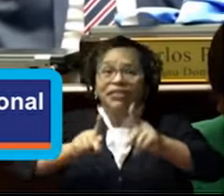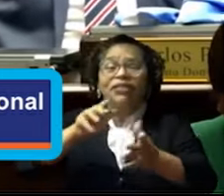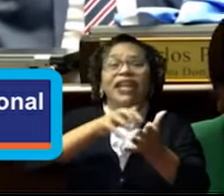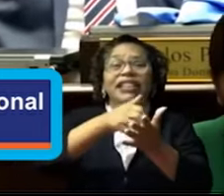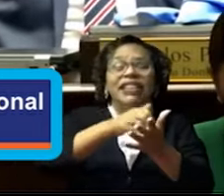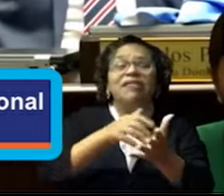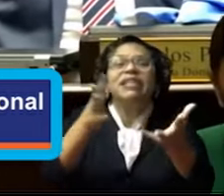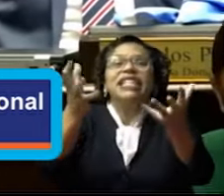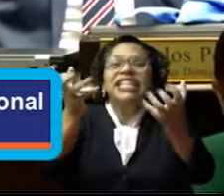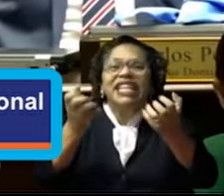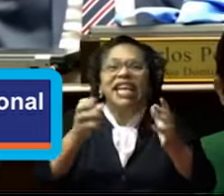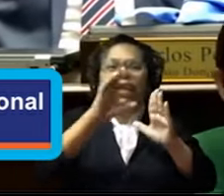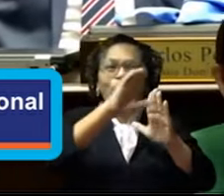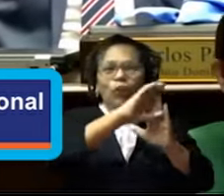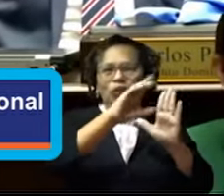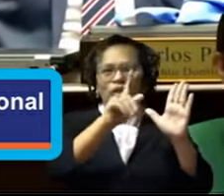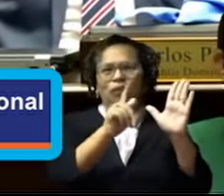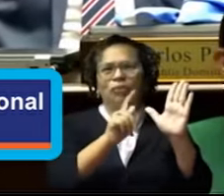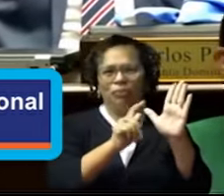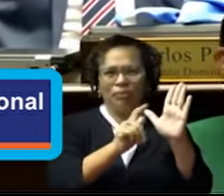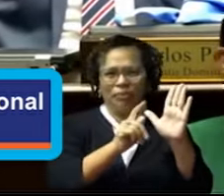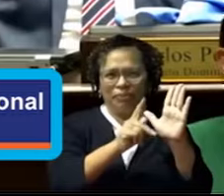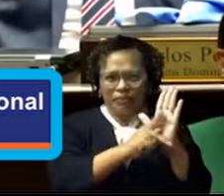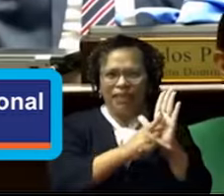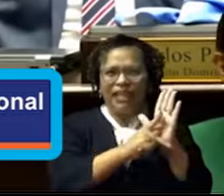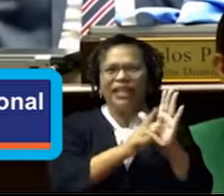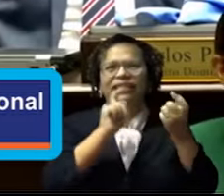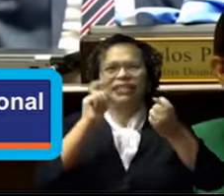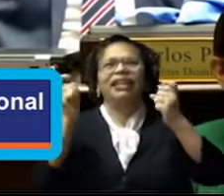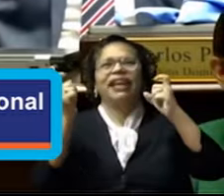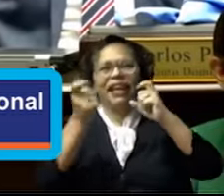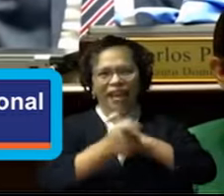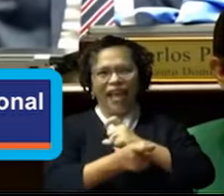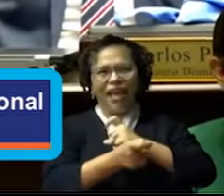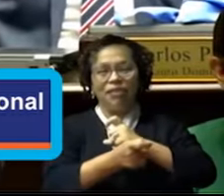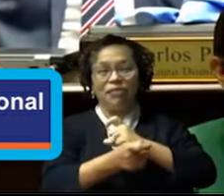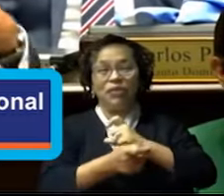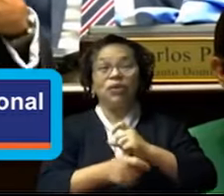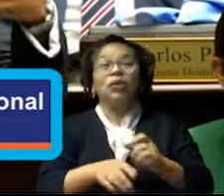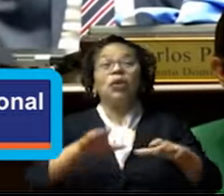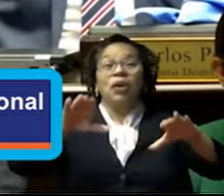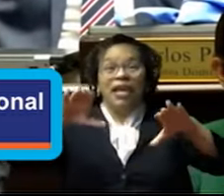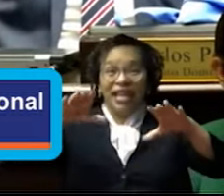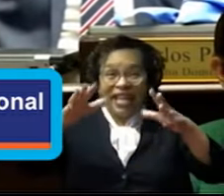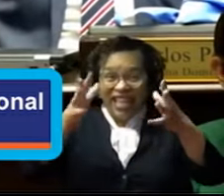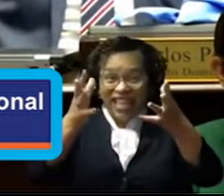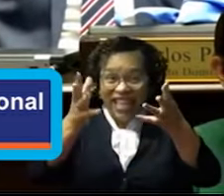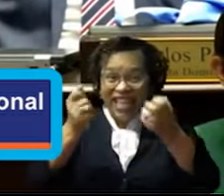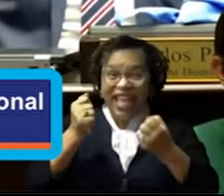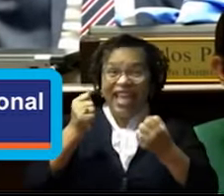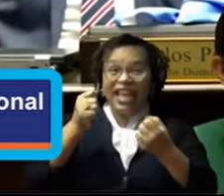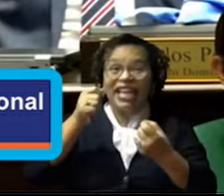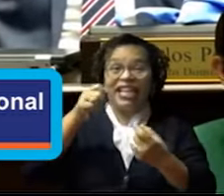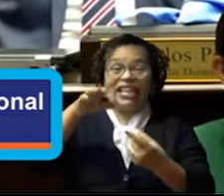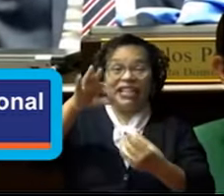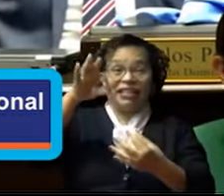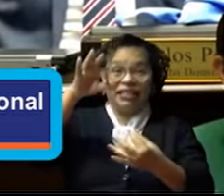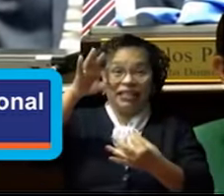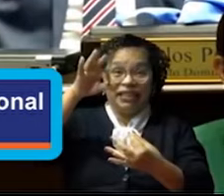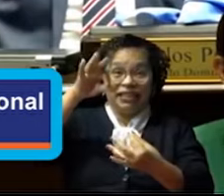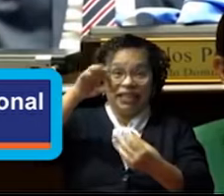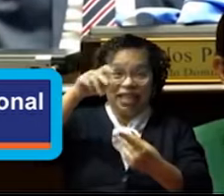la delincuencia baje. El pueblo quiere que haya una reforma fiscal que propicie que los ricos paguen más y que los